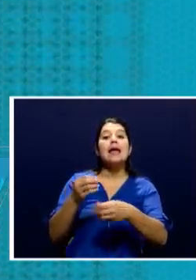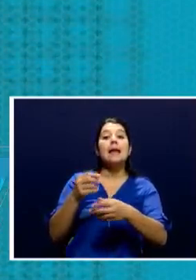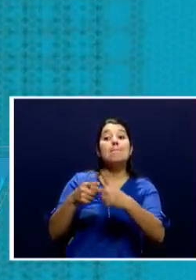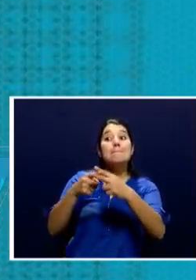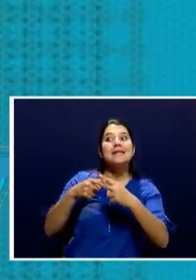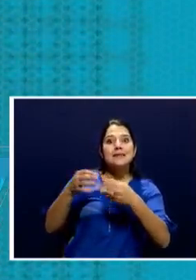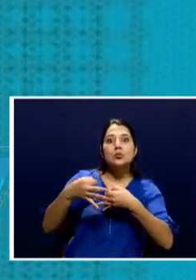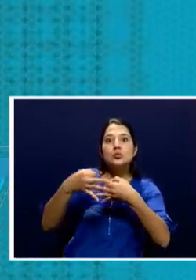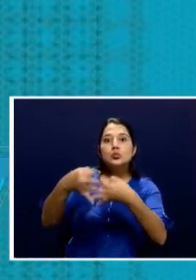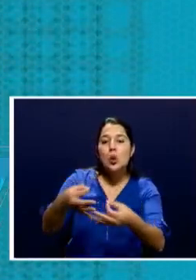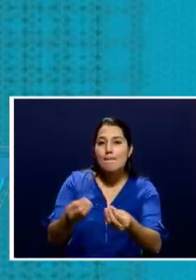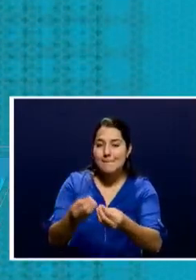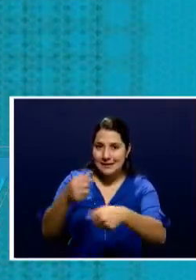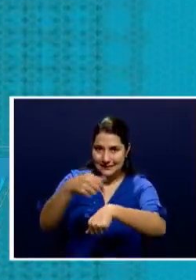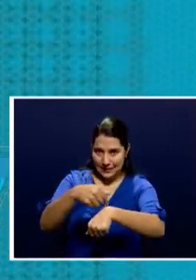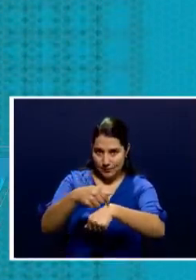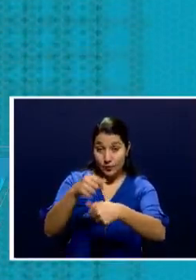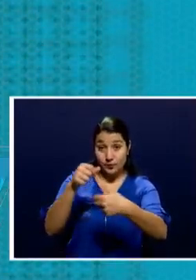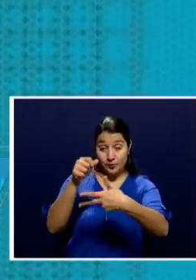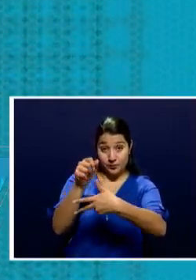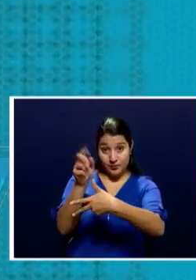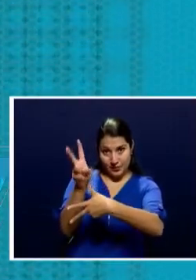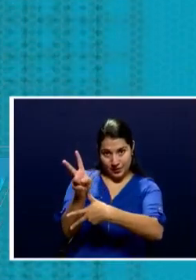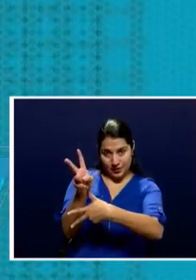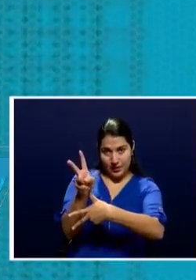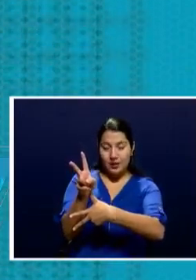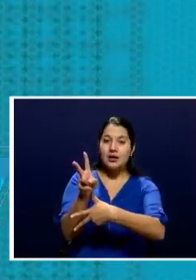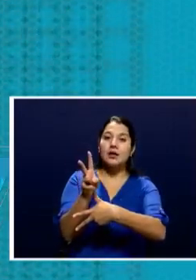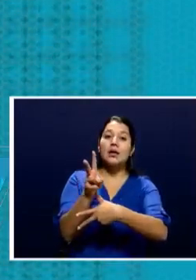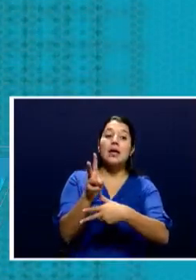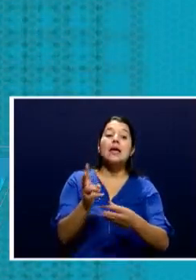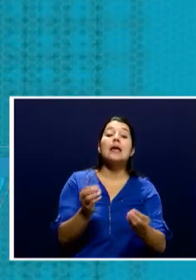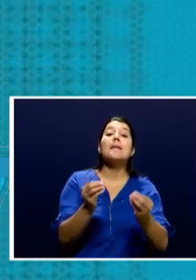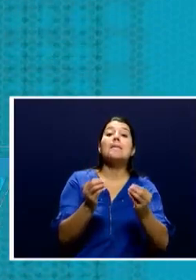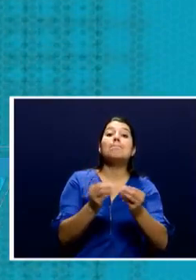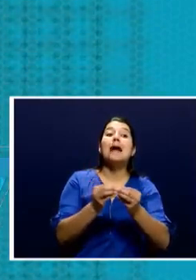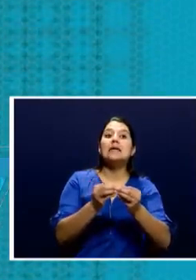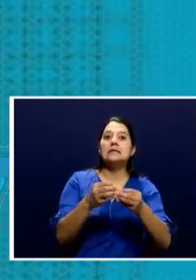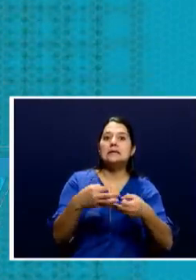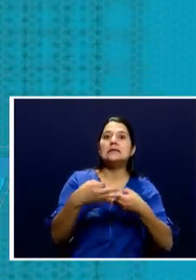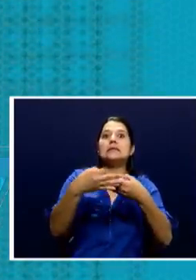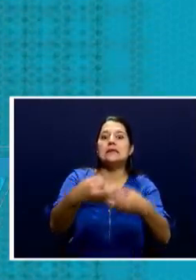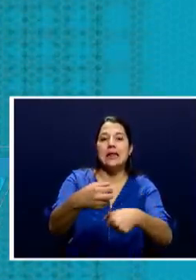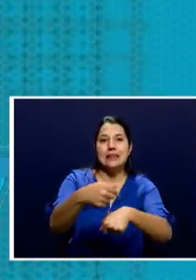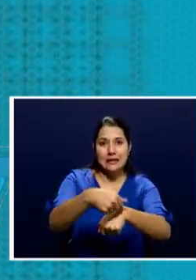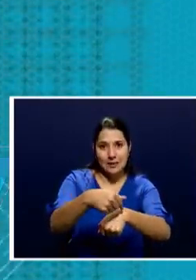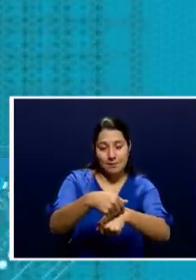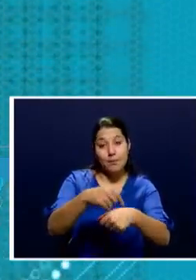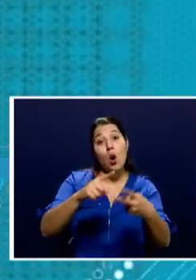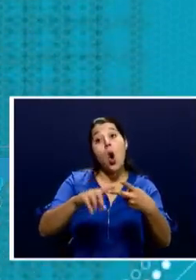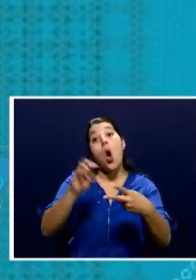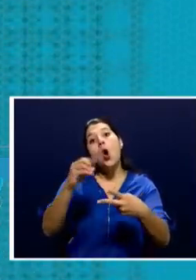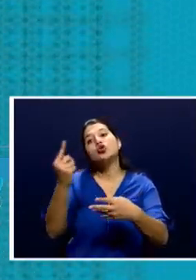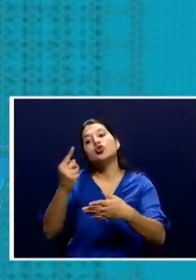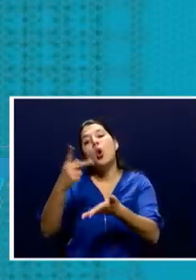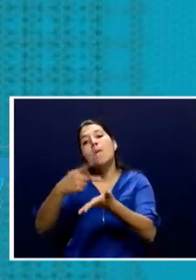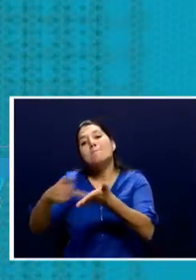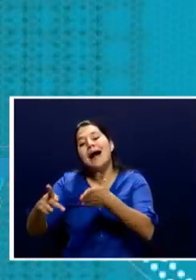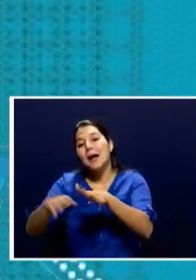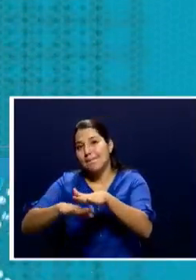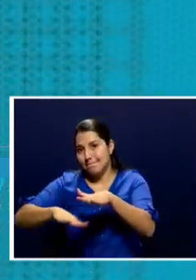2 modalidades. La primera, ampliación en el plazo de pago, y la segunda, pago de cuota mínima. Adicionalmente,